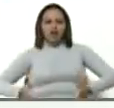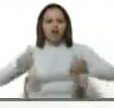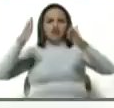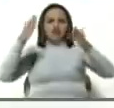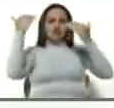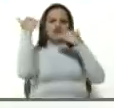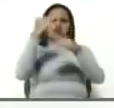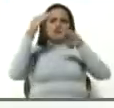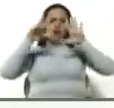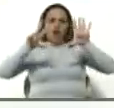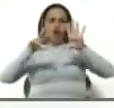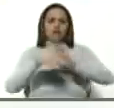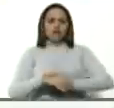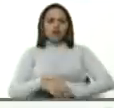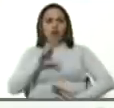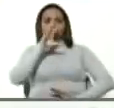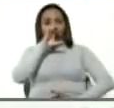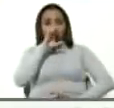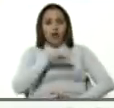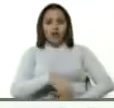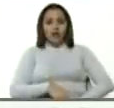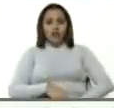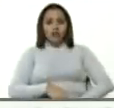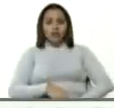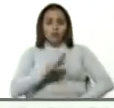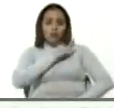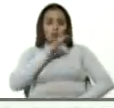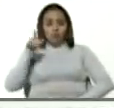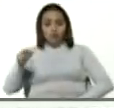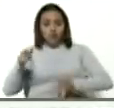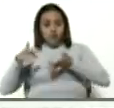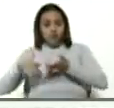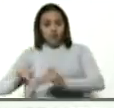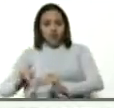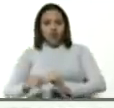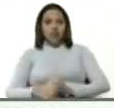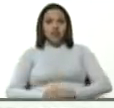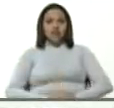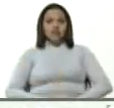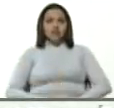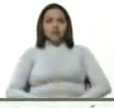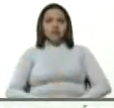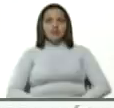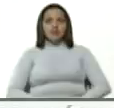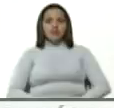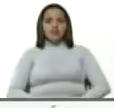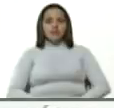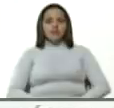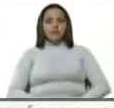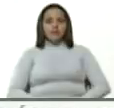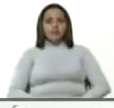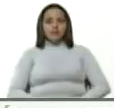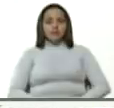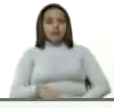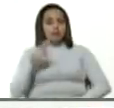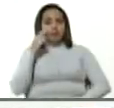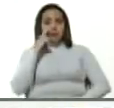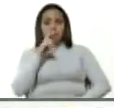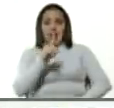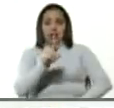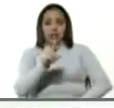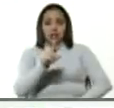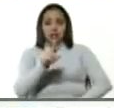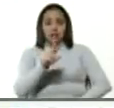menos este perrito, la mascota de su hija. Es decir, estamos observando de manera